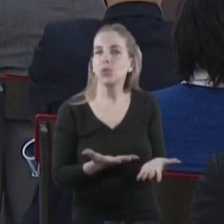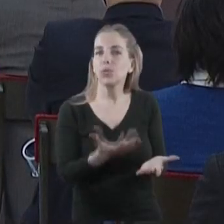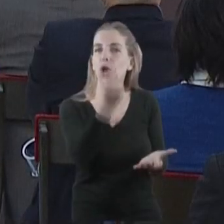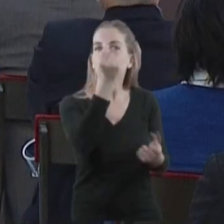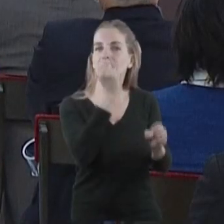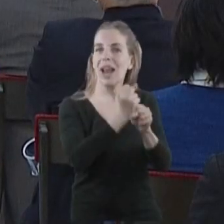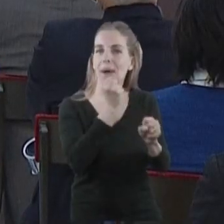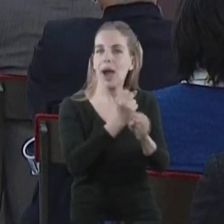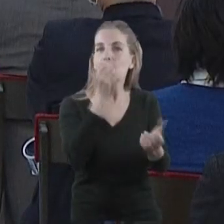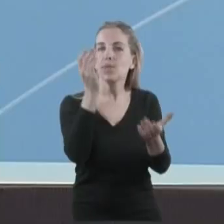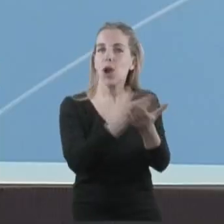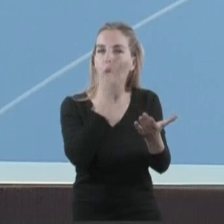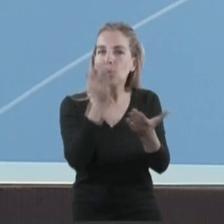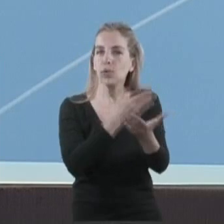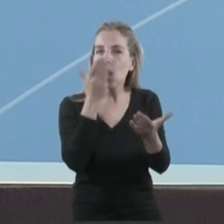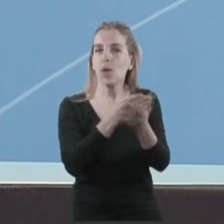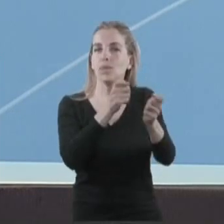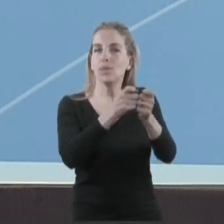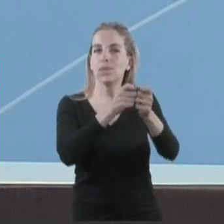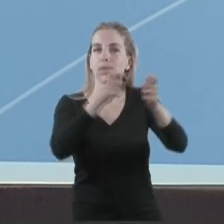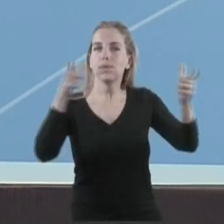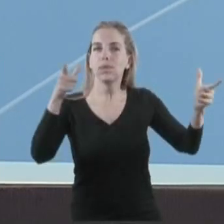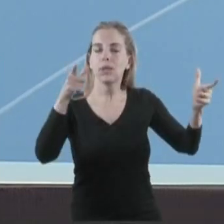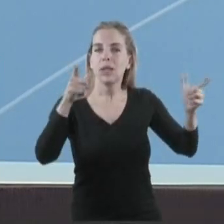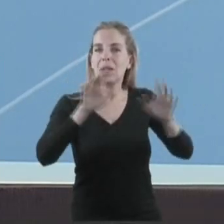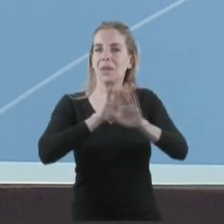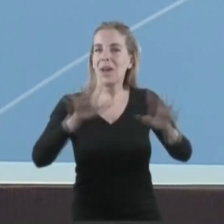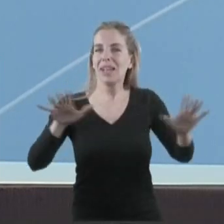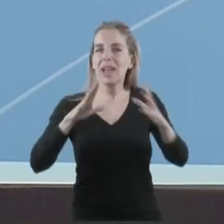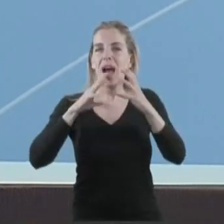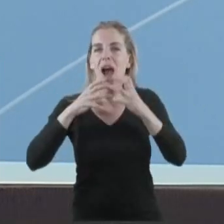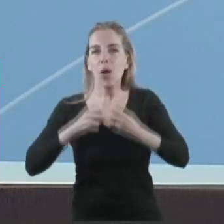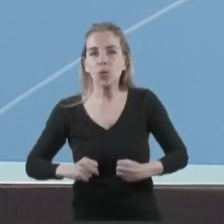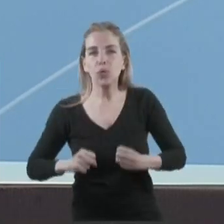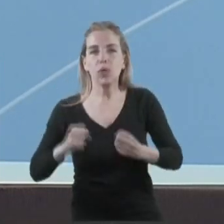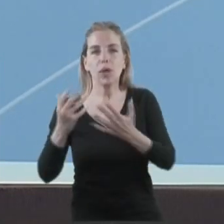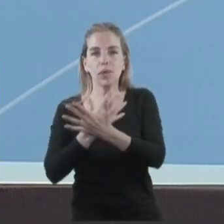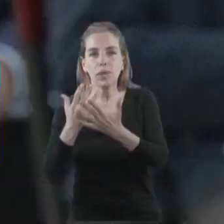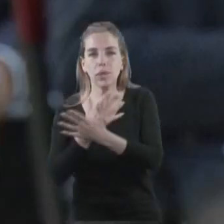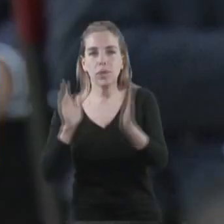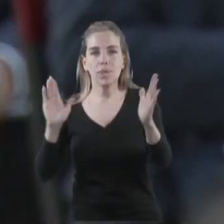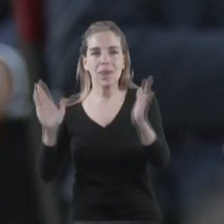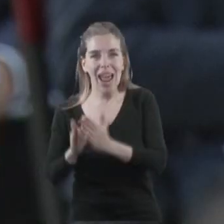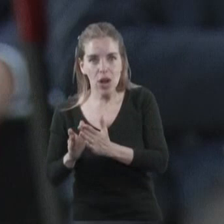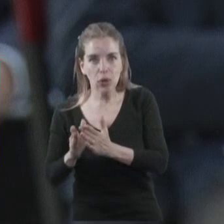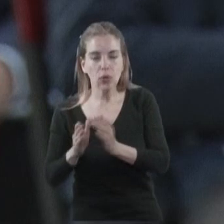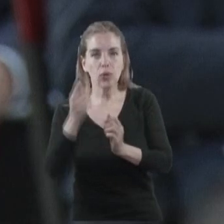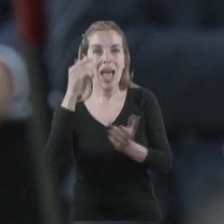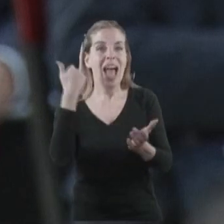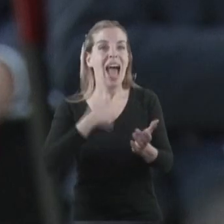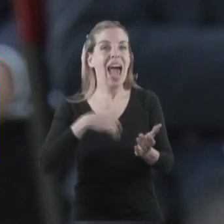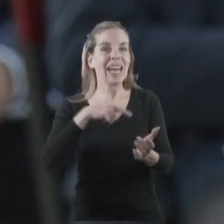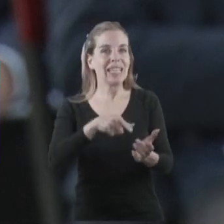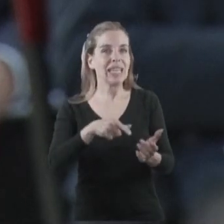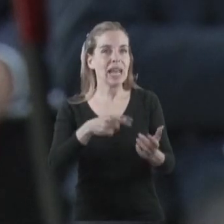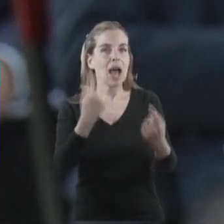una Argentina con más trabajo, una Argentina con menos angustias, una Argentina con más previsibilidades. Y previsibilidades